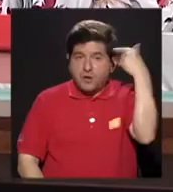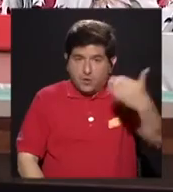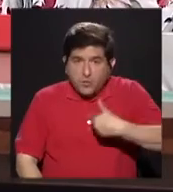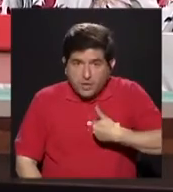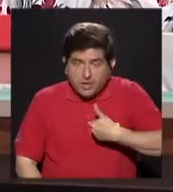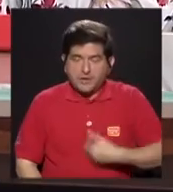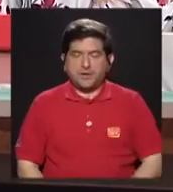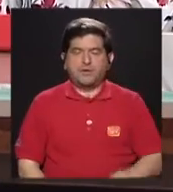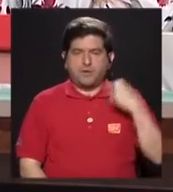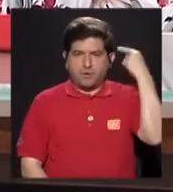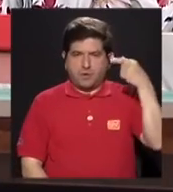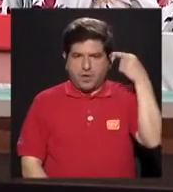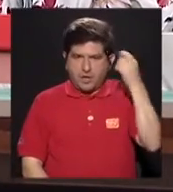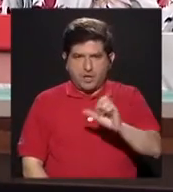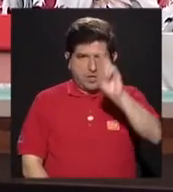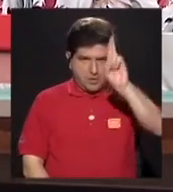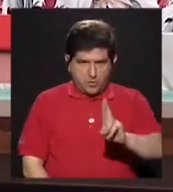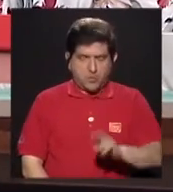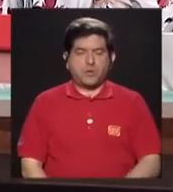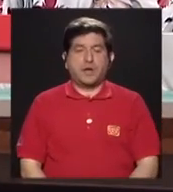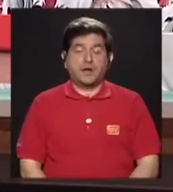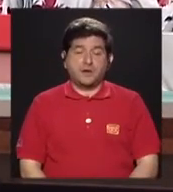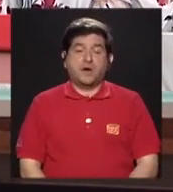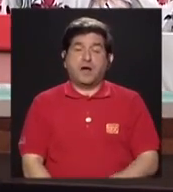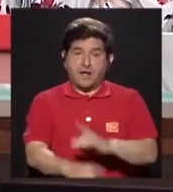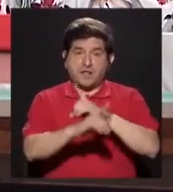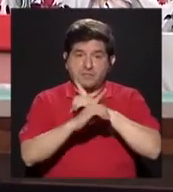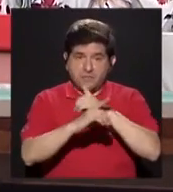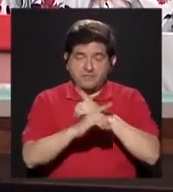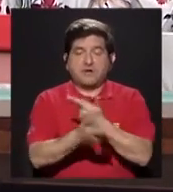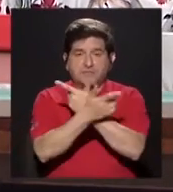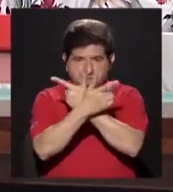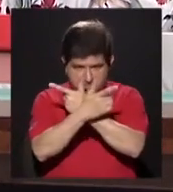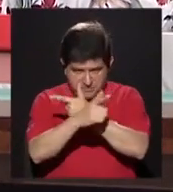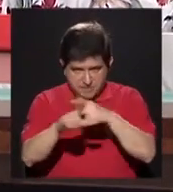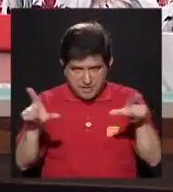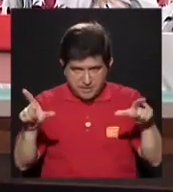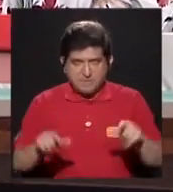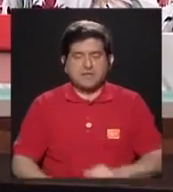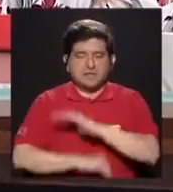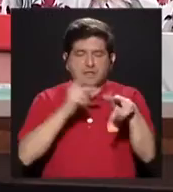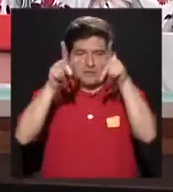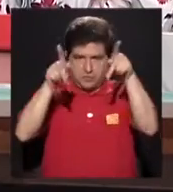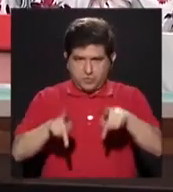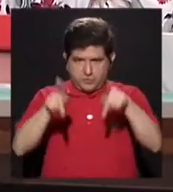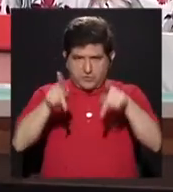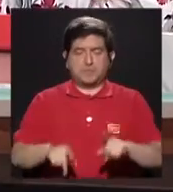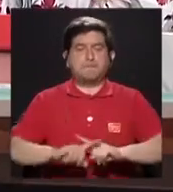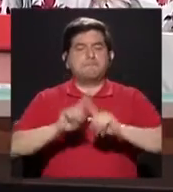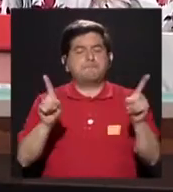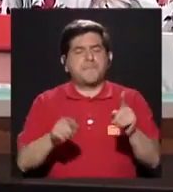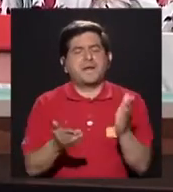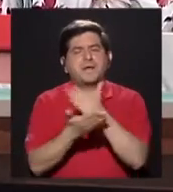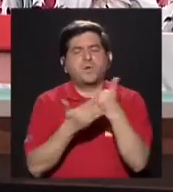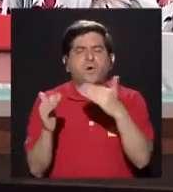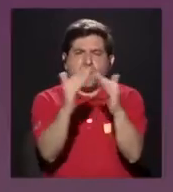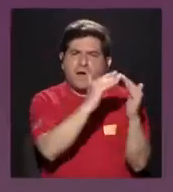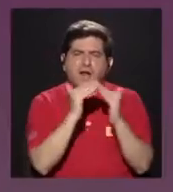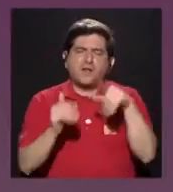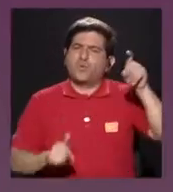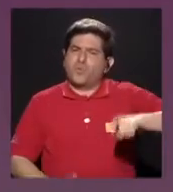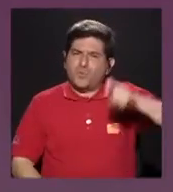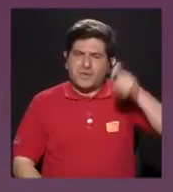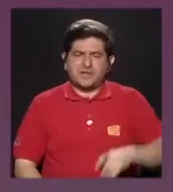estado costarricense es garante de los derechos y las libertades de todas las personas pero hay ciertas poblaciones que